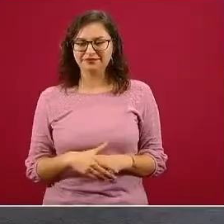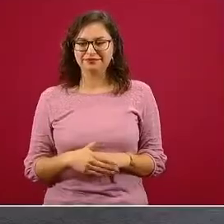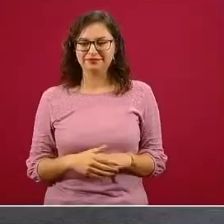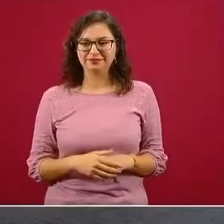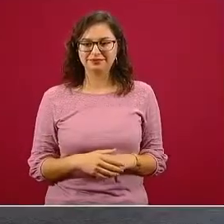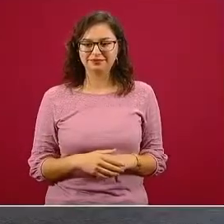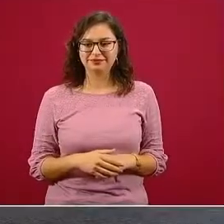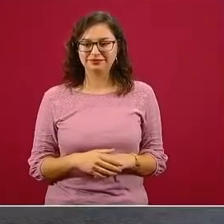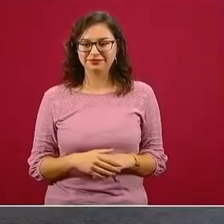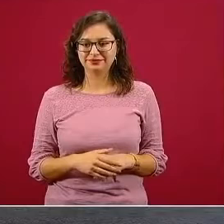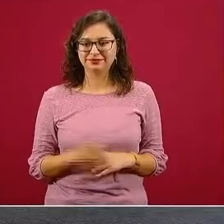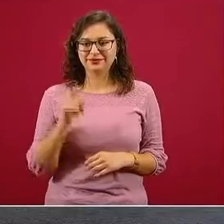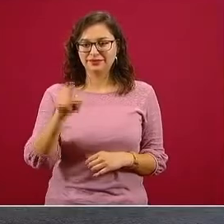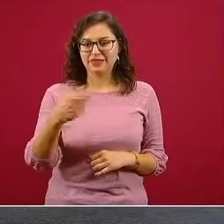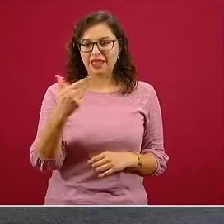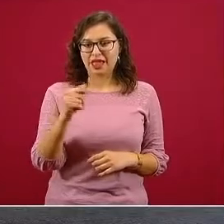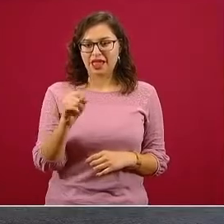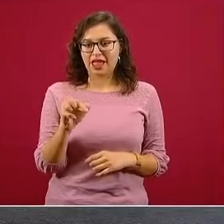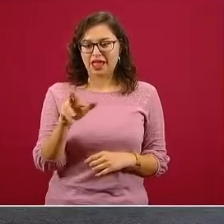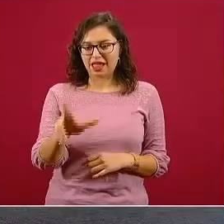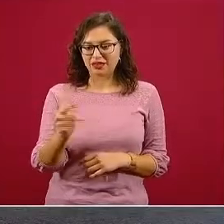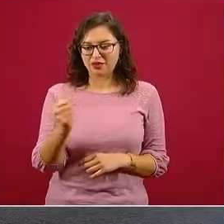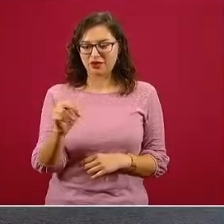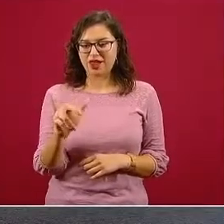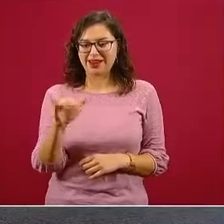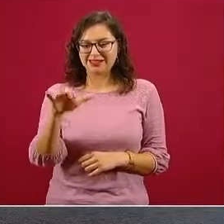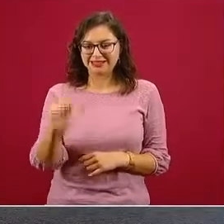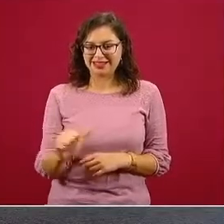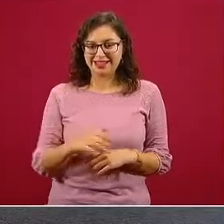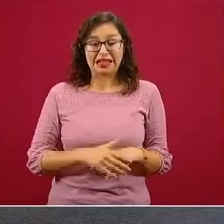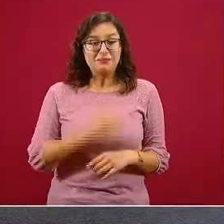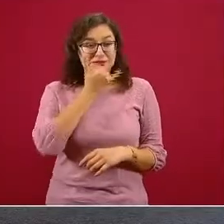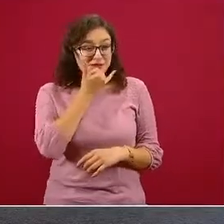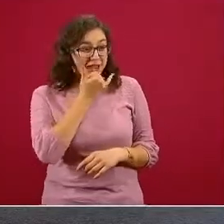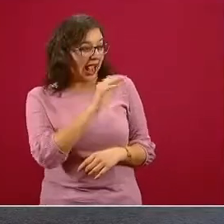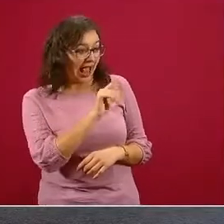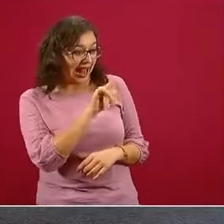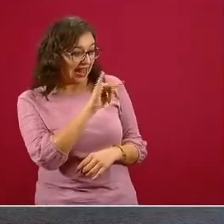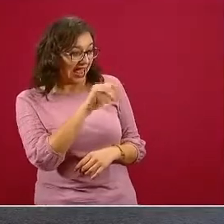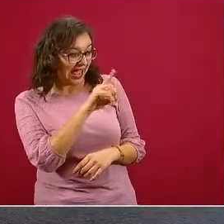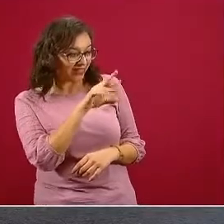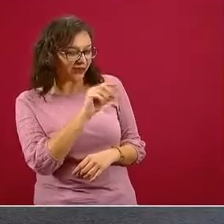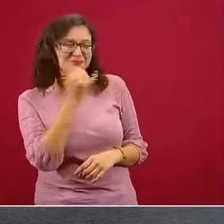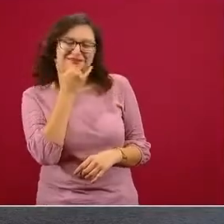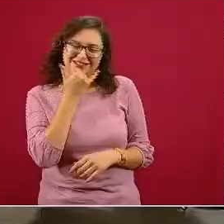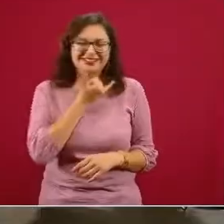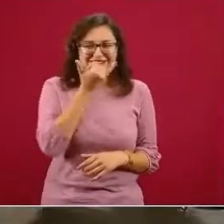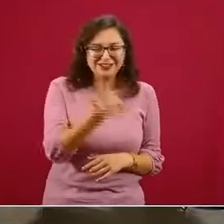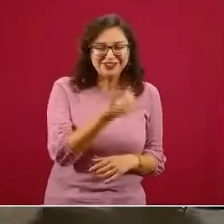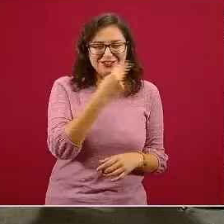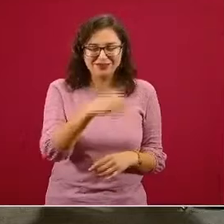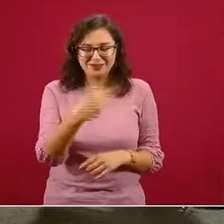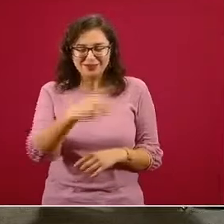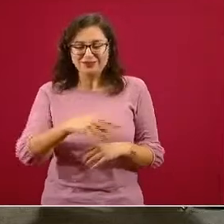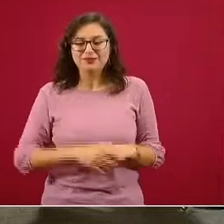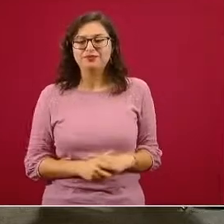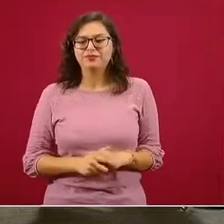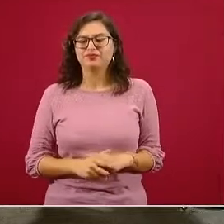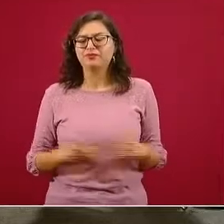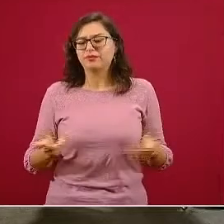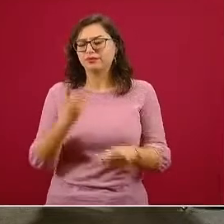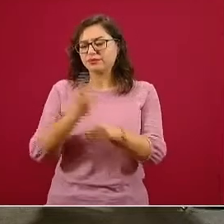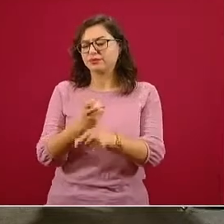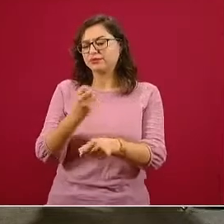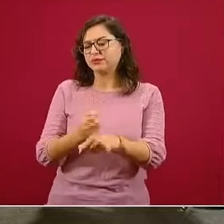Cantón. Héctor García. Héctor García, ya le de estoy cambiando el nombre, Subsecretario, Tabasco ya es el